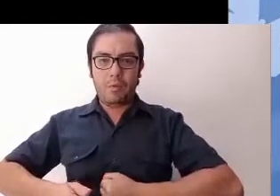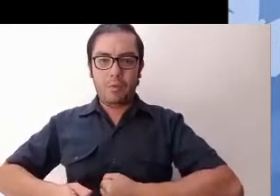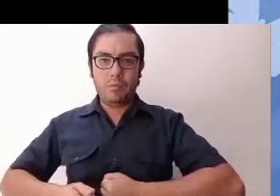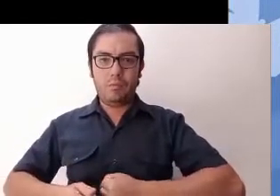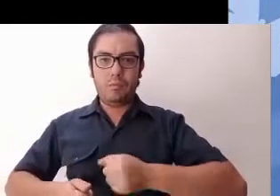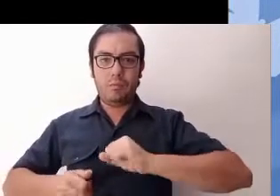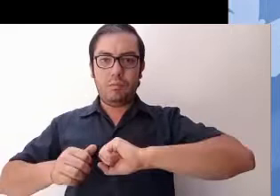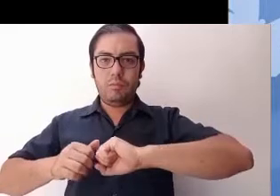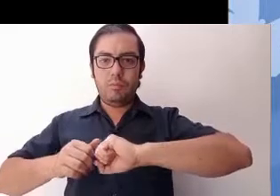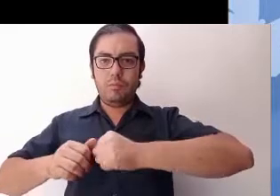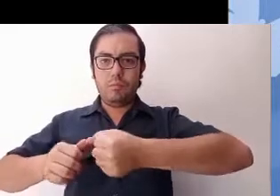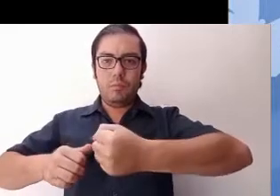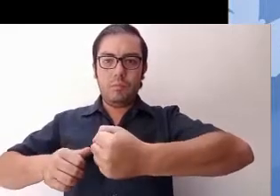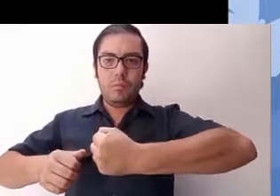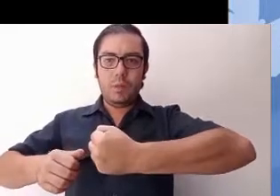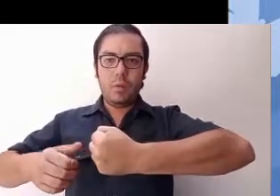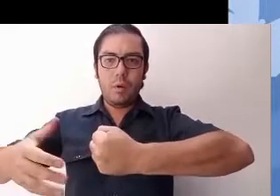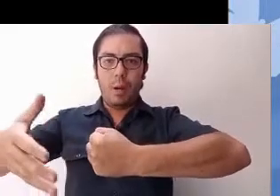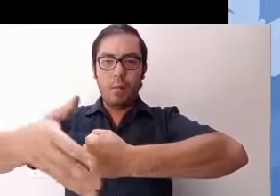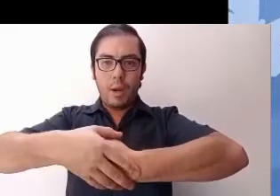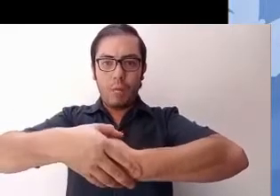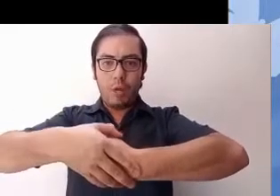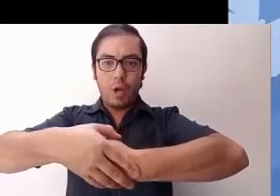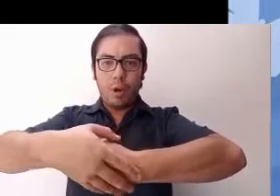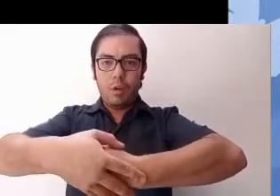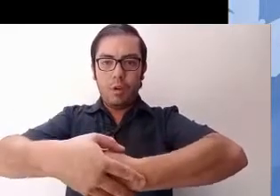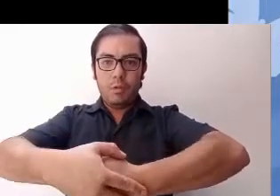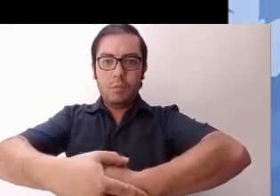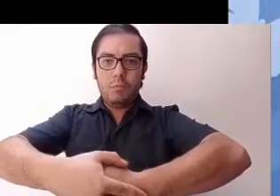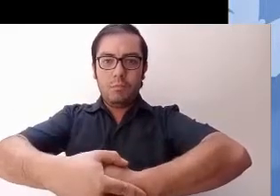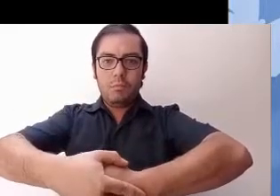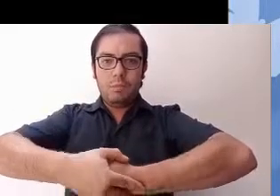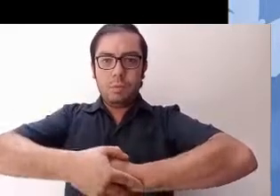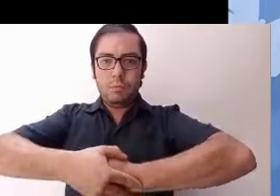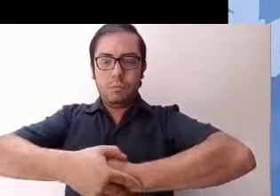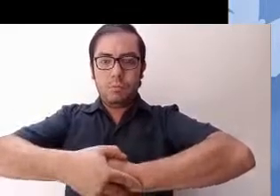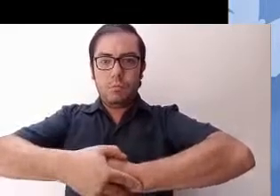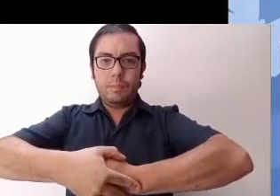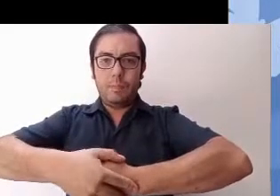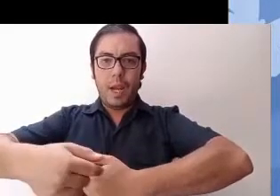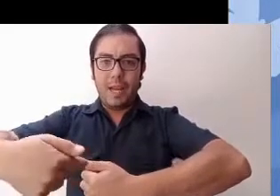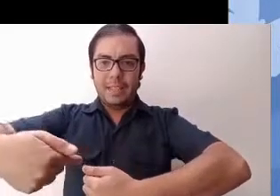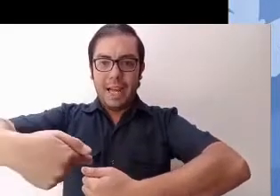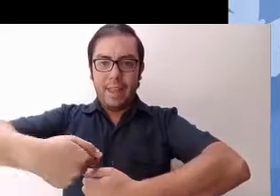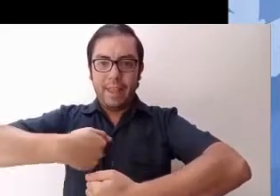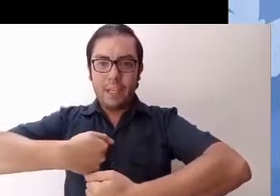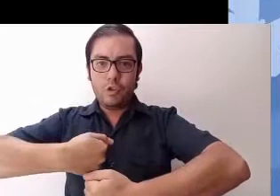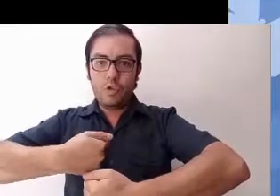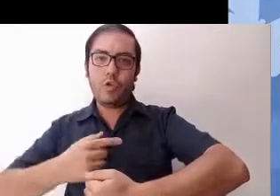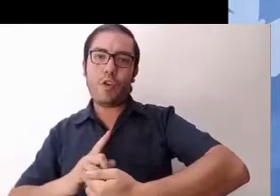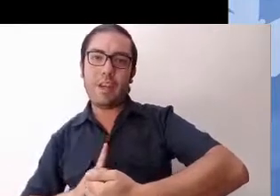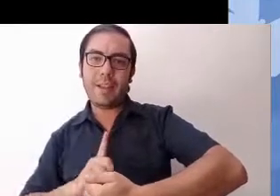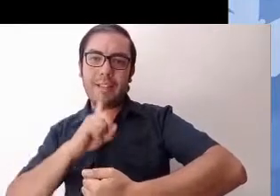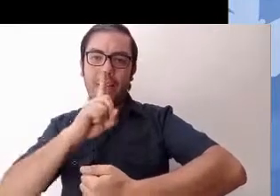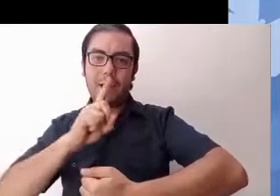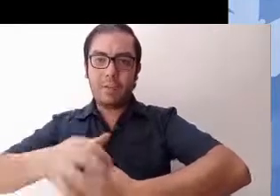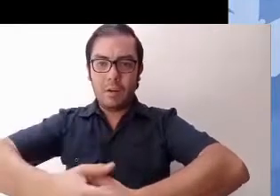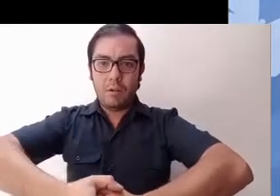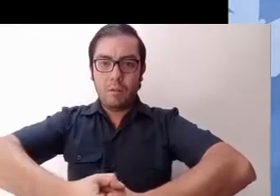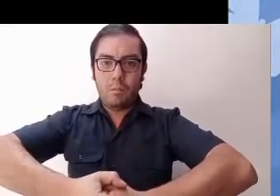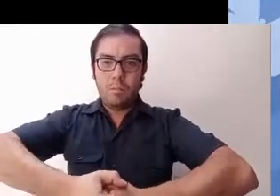mano, apoyamos con la otra, cerramos la cadena y vamos a hacer una presión hacia adentro y hacia